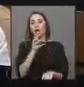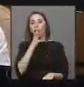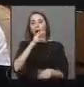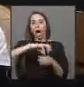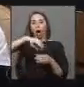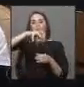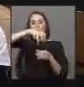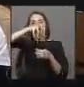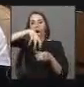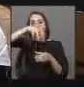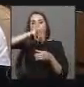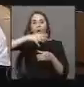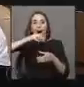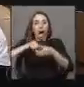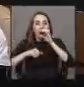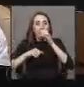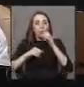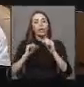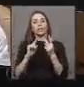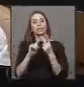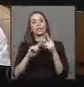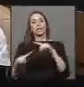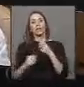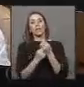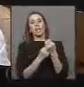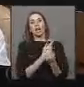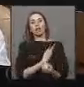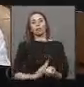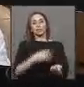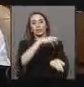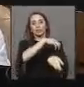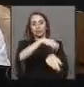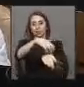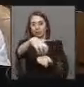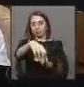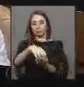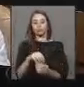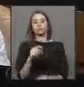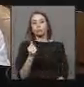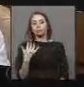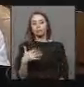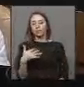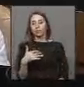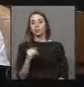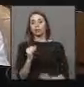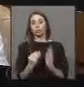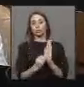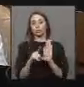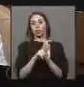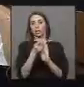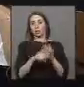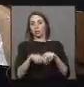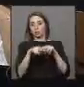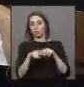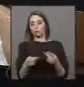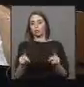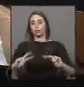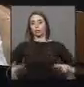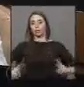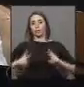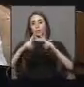agua potable rural y además sus delegados presidenciales. Y quiero valorar lo que sí está en el presupuesto, que es la